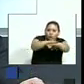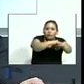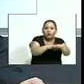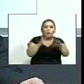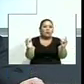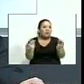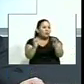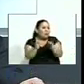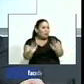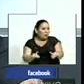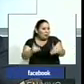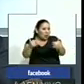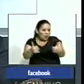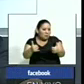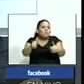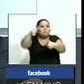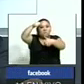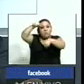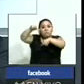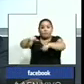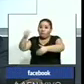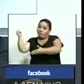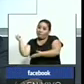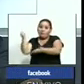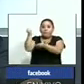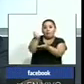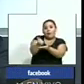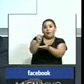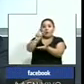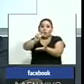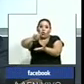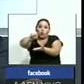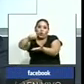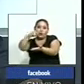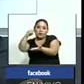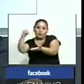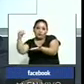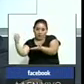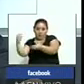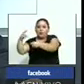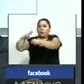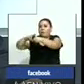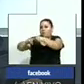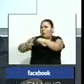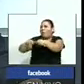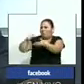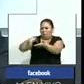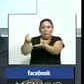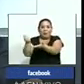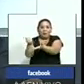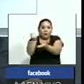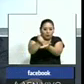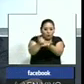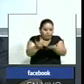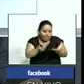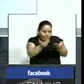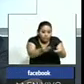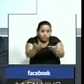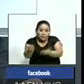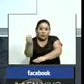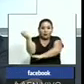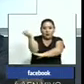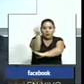avalar los préstamos por 2.000 millones de dólares o la emisión de deuda por 2.000 millones de dólares para financiar la emergencia que